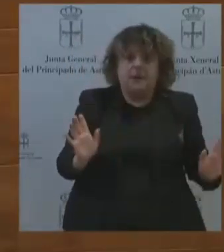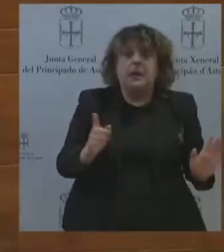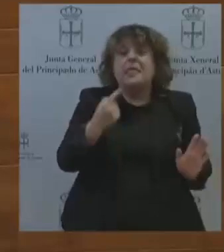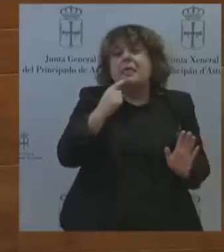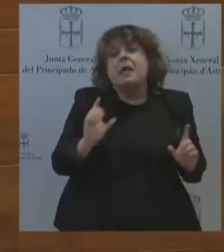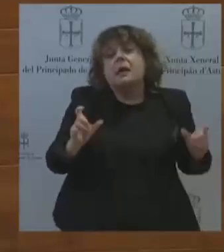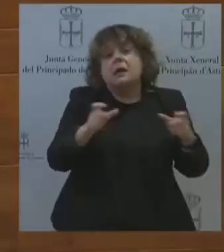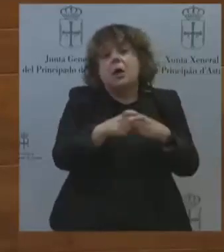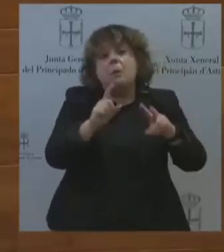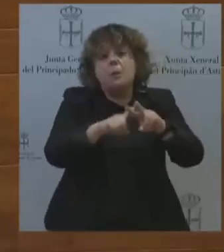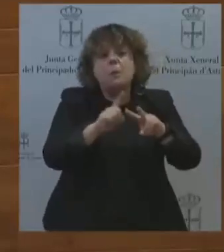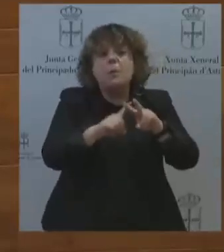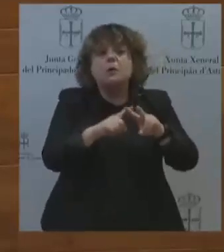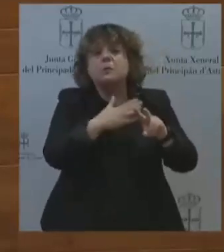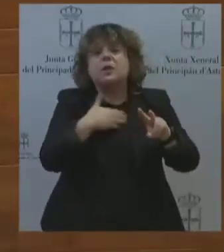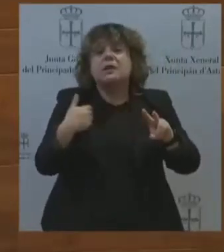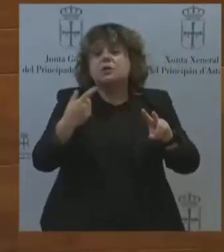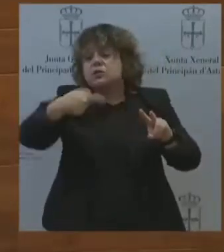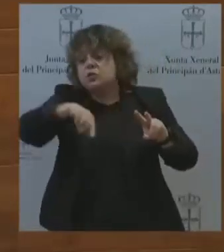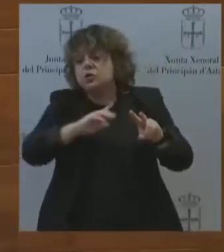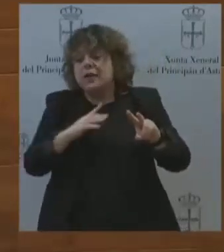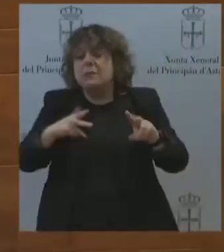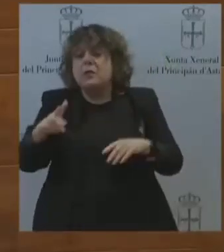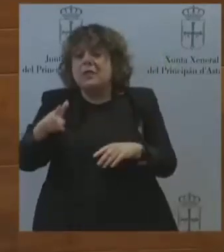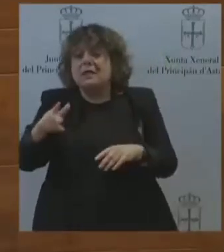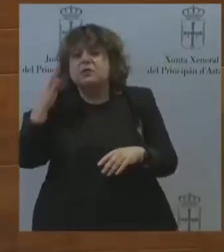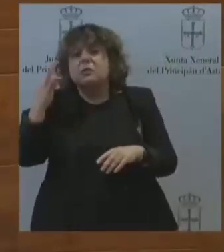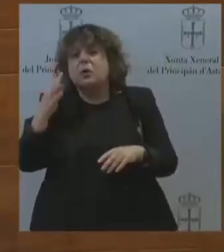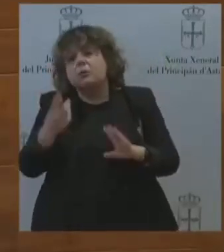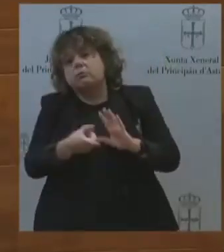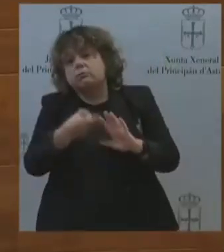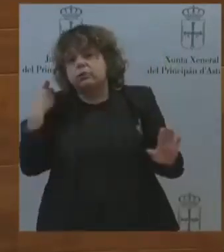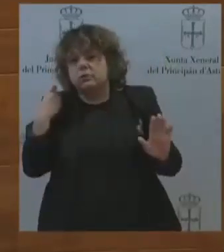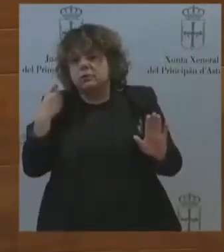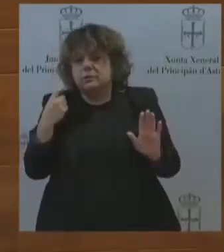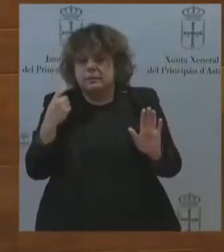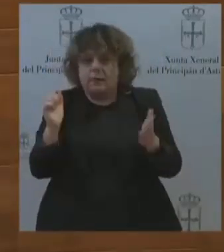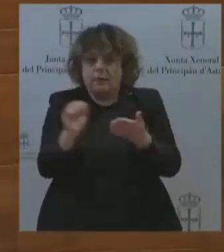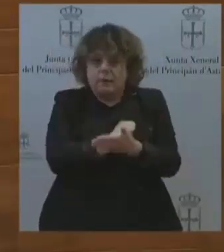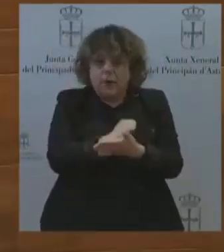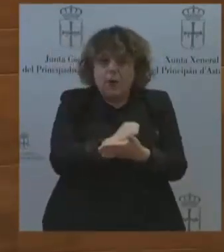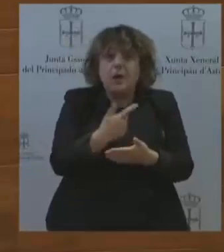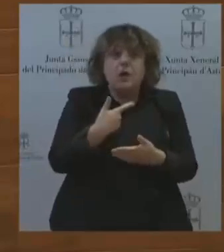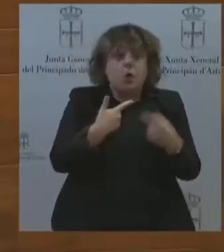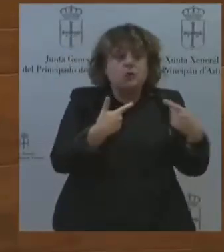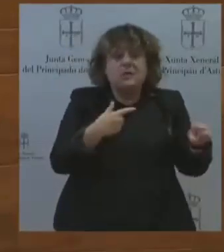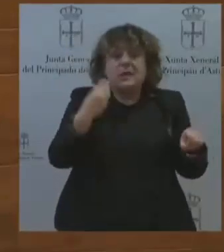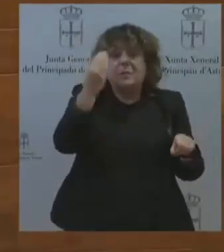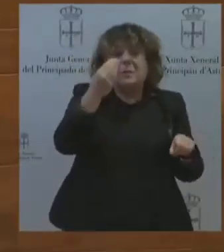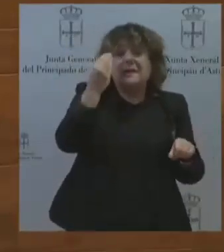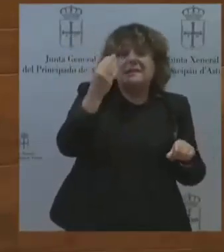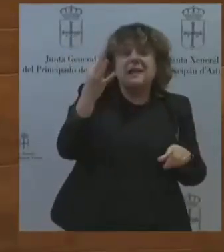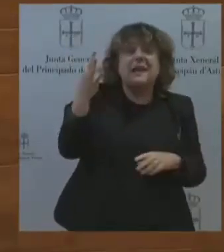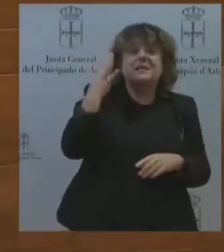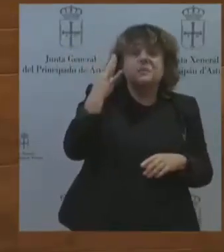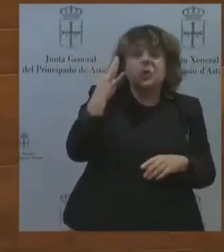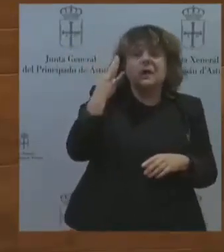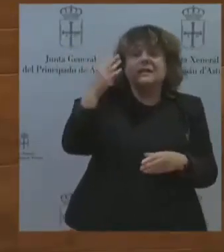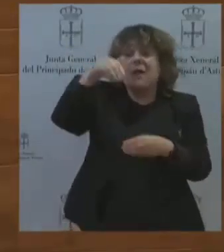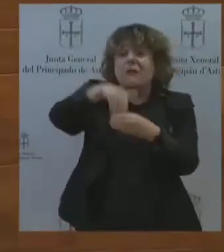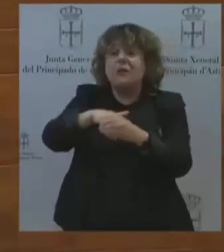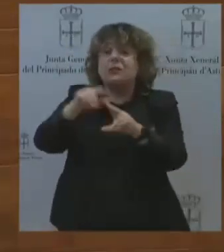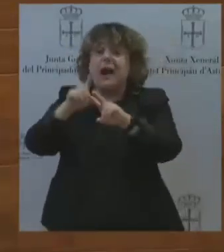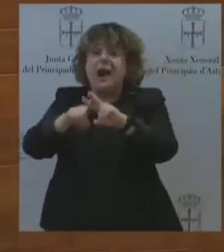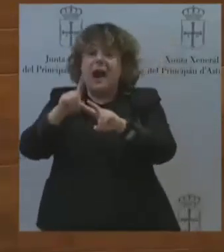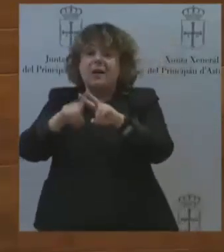las mujeres. ¿Usted cree o piensa que las mujeres que votan a Vox, las mujeres que militan en Vox, las mujeres